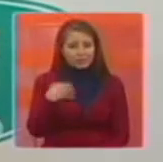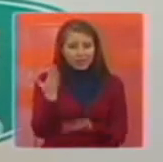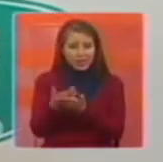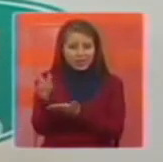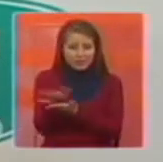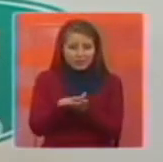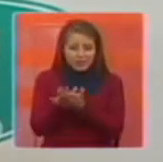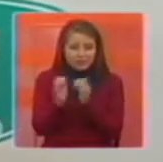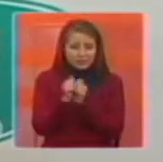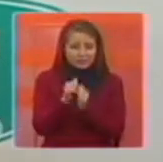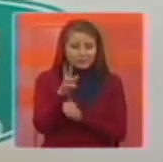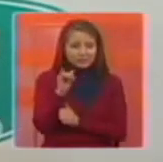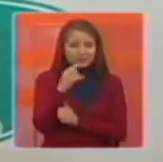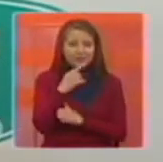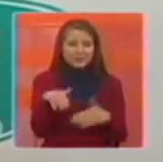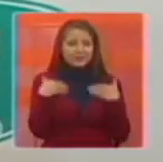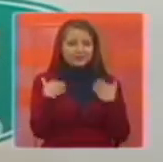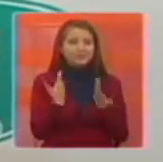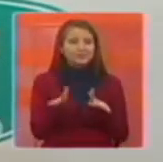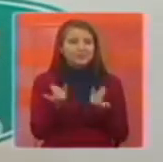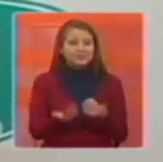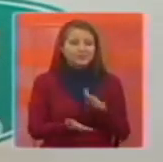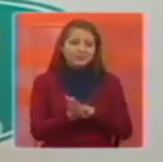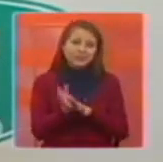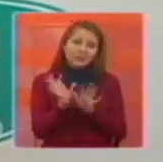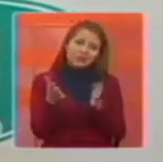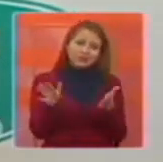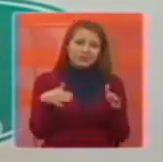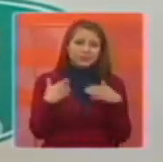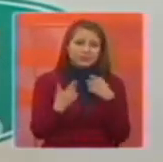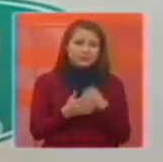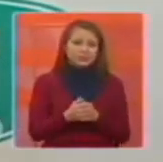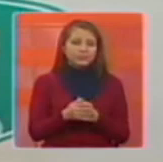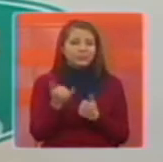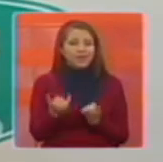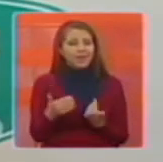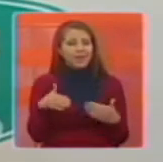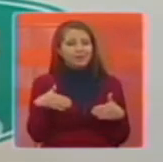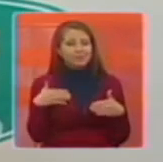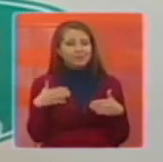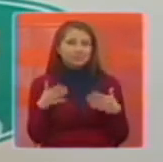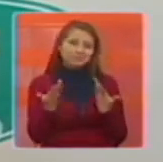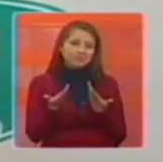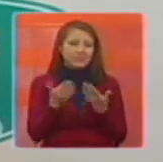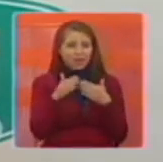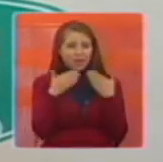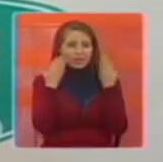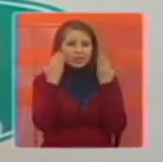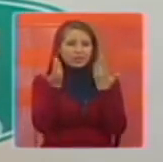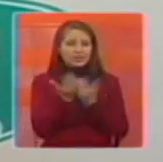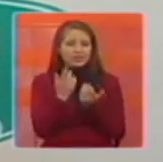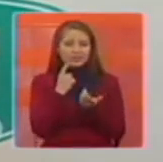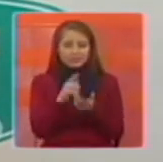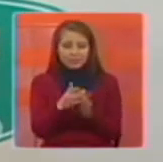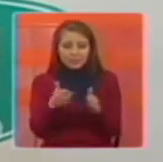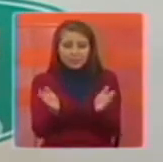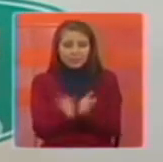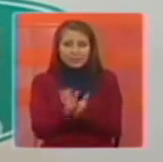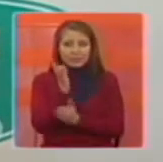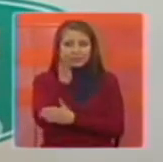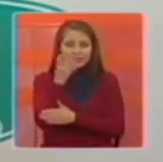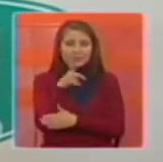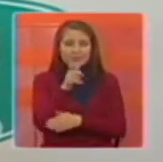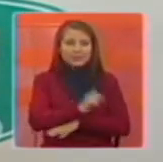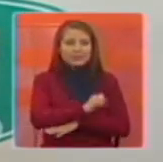va a estar feliz. Y yo me voy a ir no tan feliz, sino pues contenta de haber hecho un plato representativo. El que ha